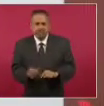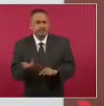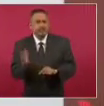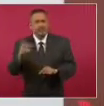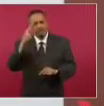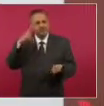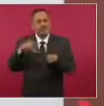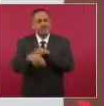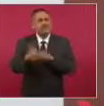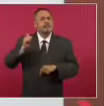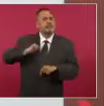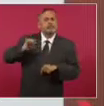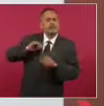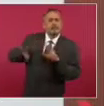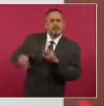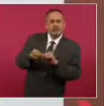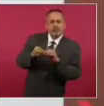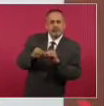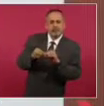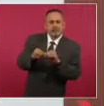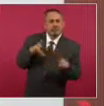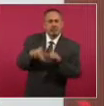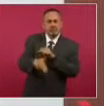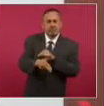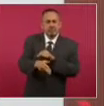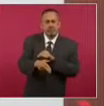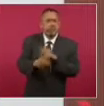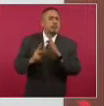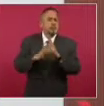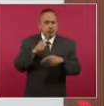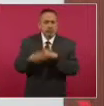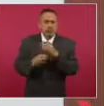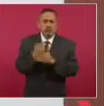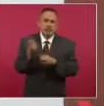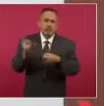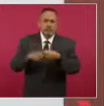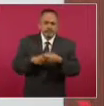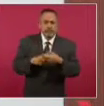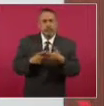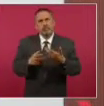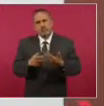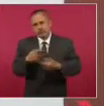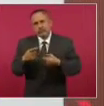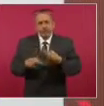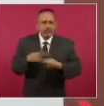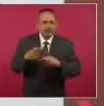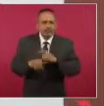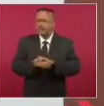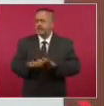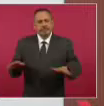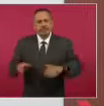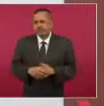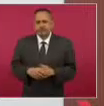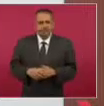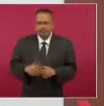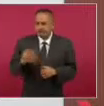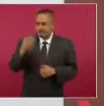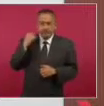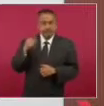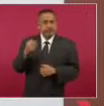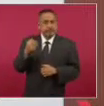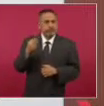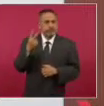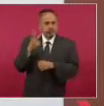sus antigüedades y anular su estabilidad laboral. A 2 años de distancia, 3 millones